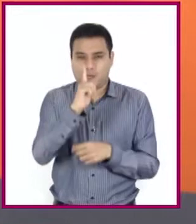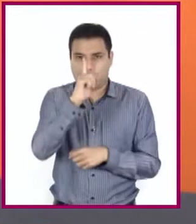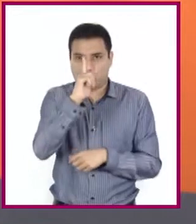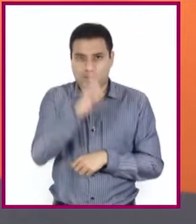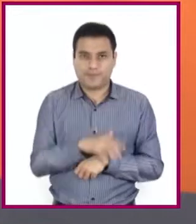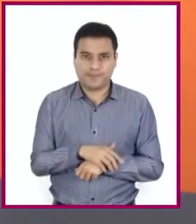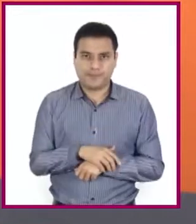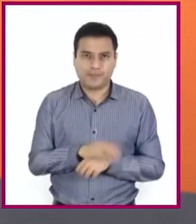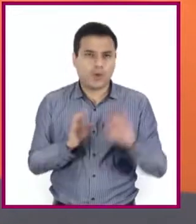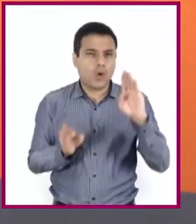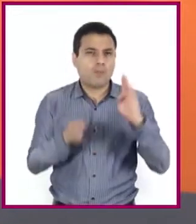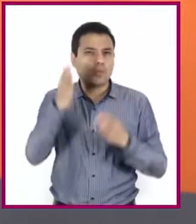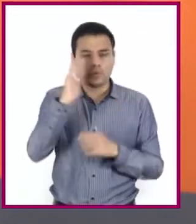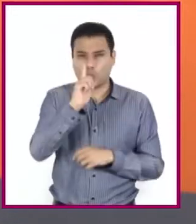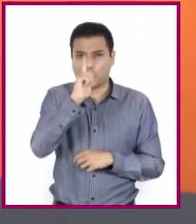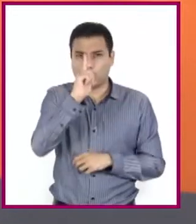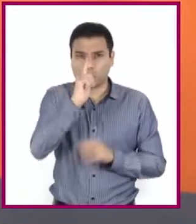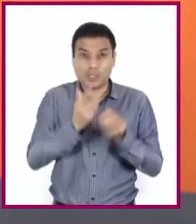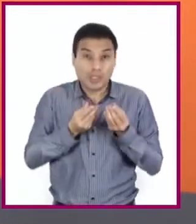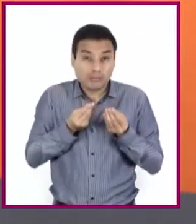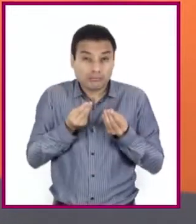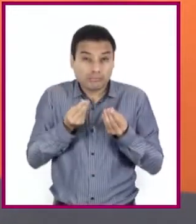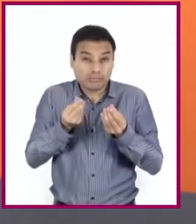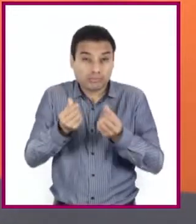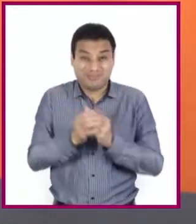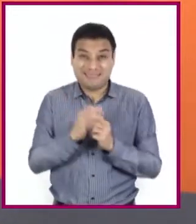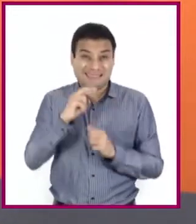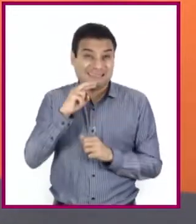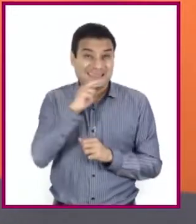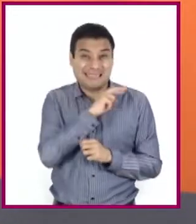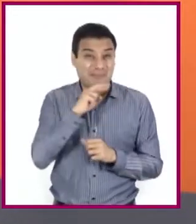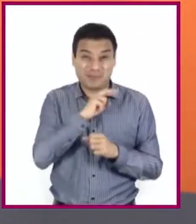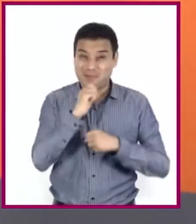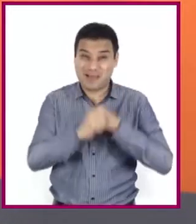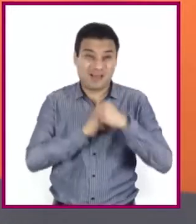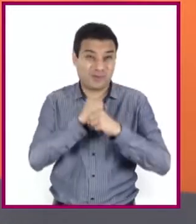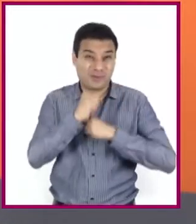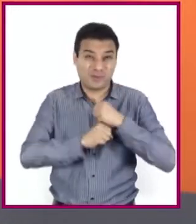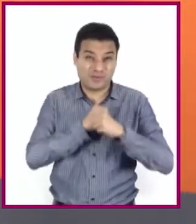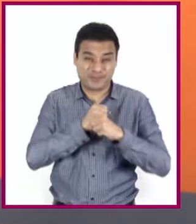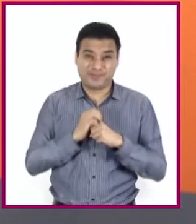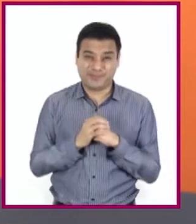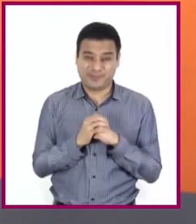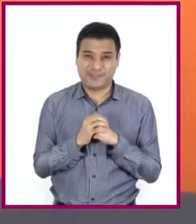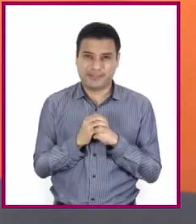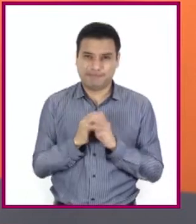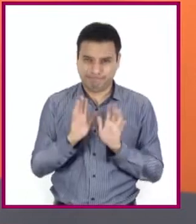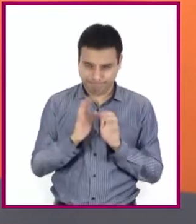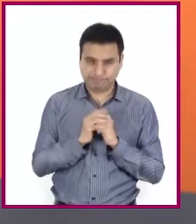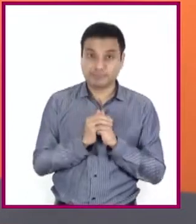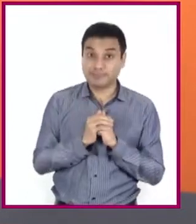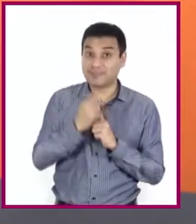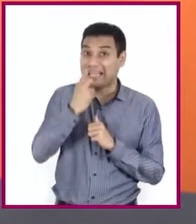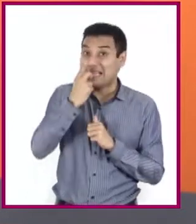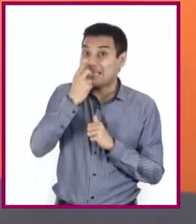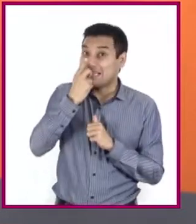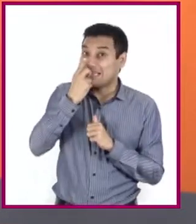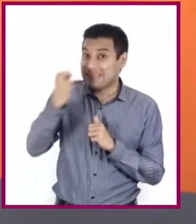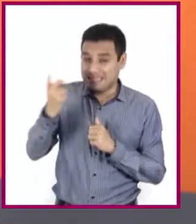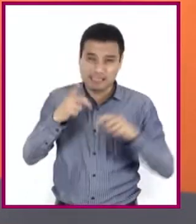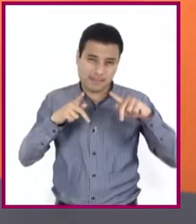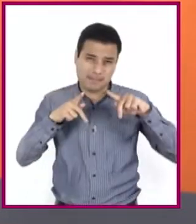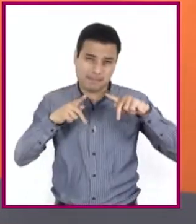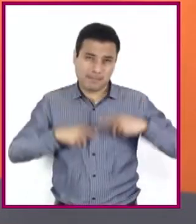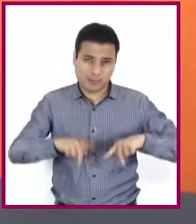consumo mundial de energía ha aumentado rápidamente en los últimos años. Según los estudios realizados, el promedio del consumo